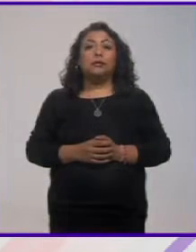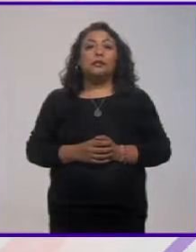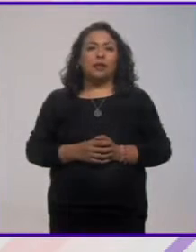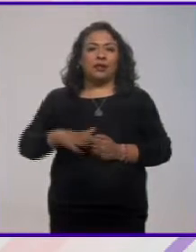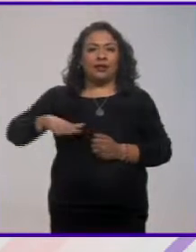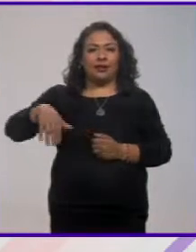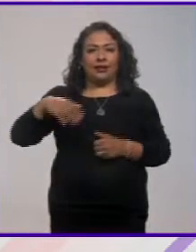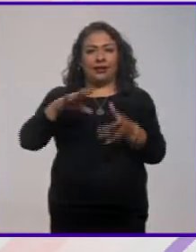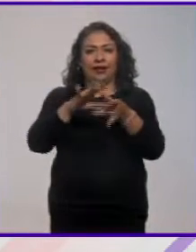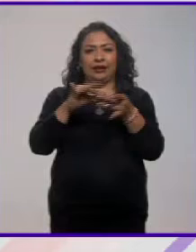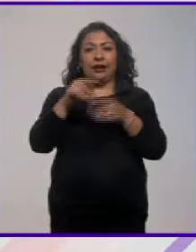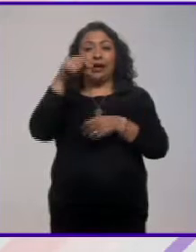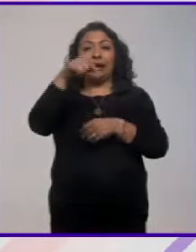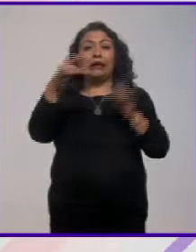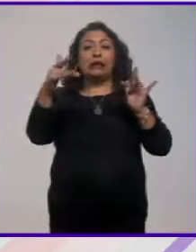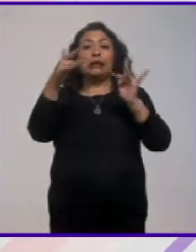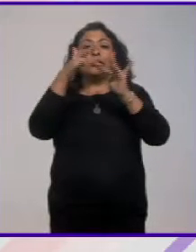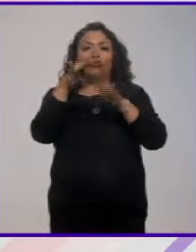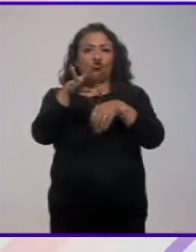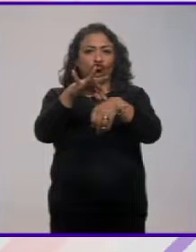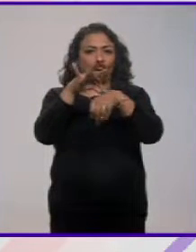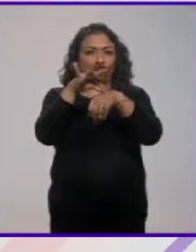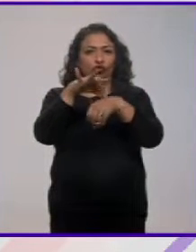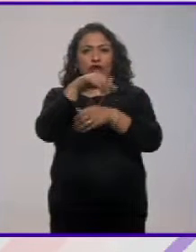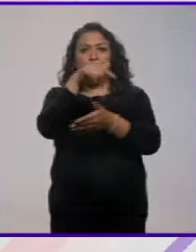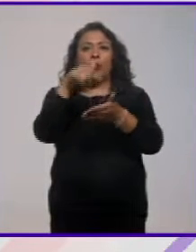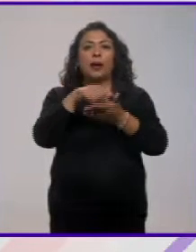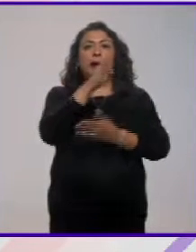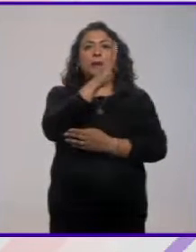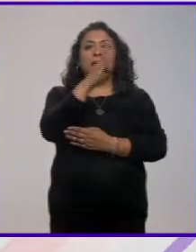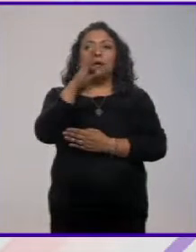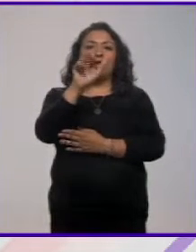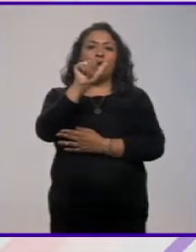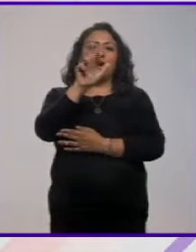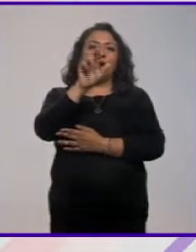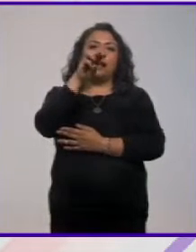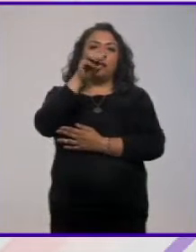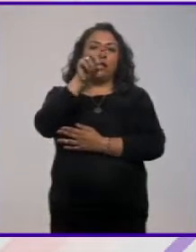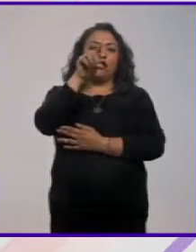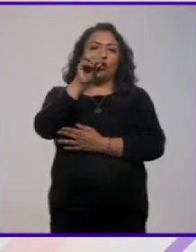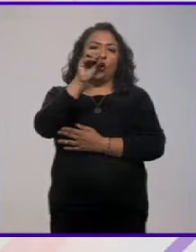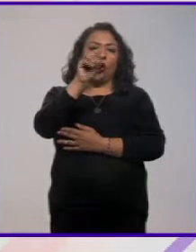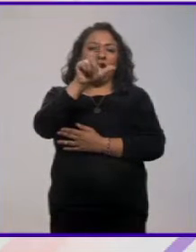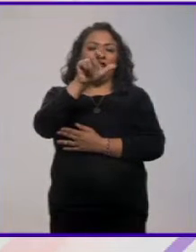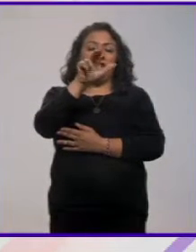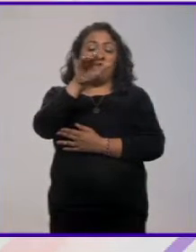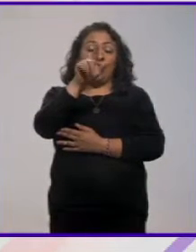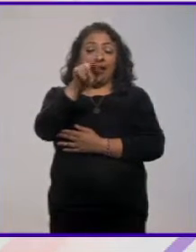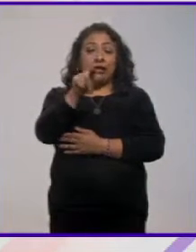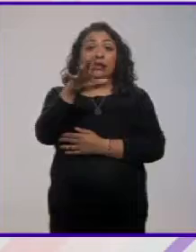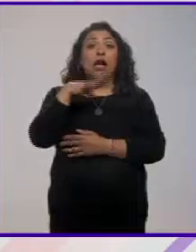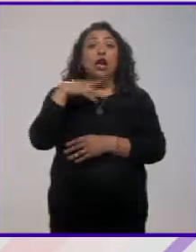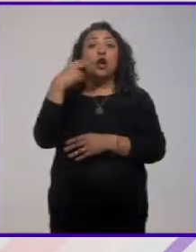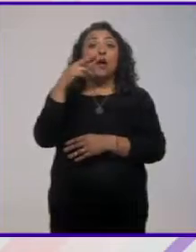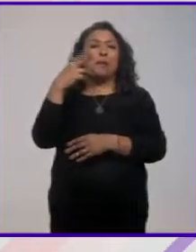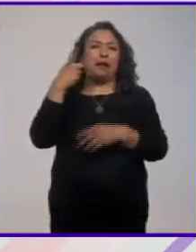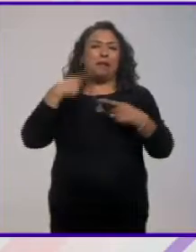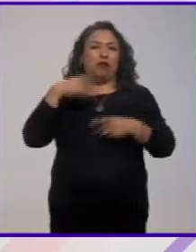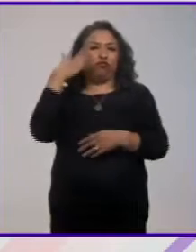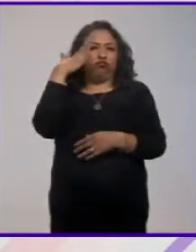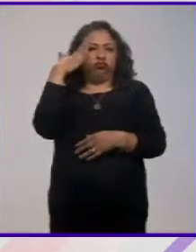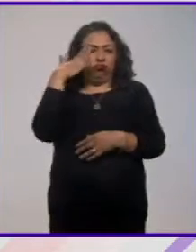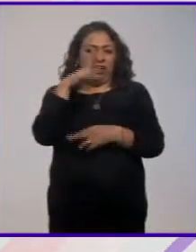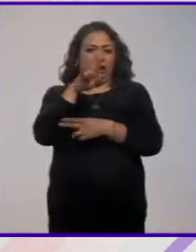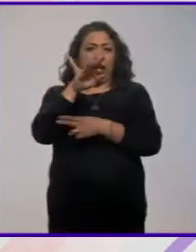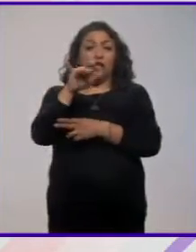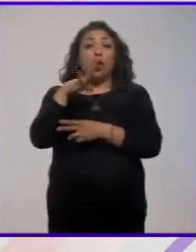Bueno, les decía que estamos transmitiendo en vivo desde la Biblioteca Armando Olivares Carrillo. Es el nombre del rector que propuso que